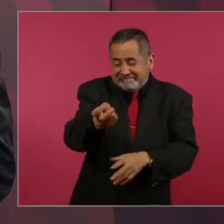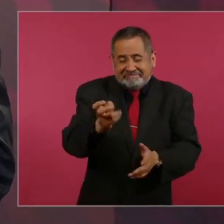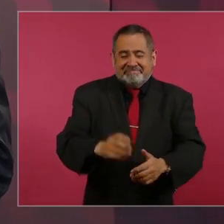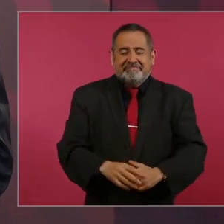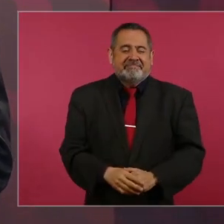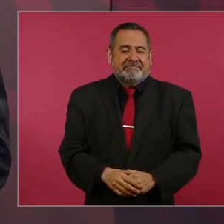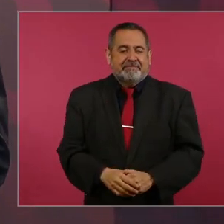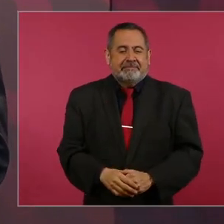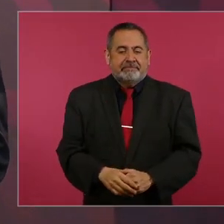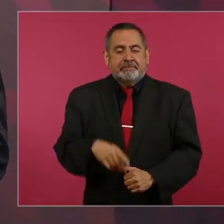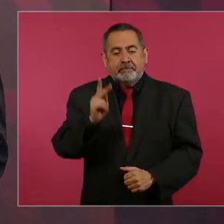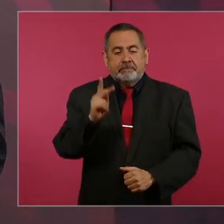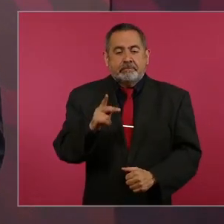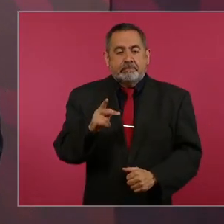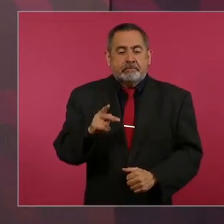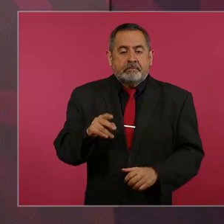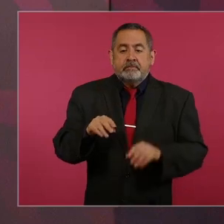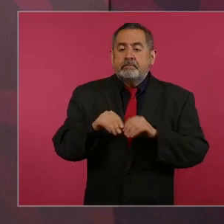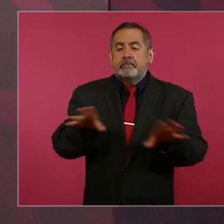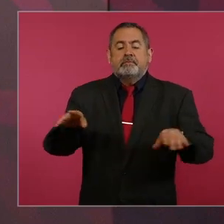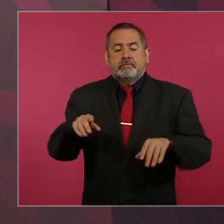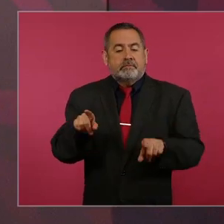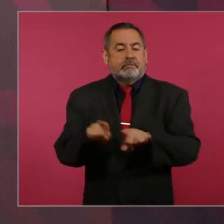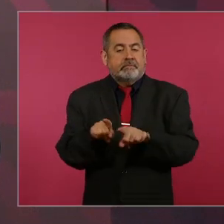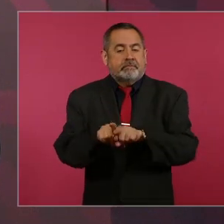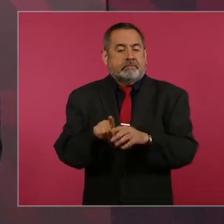Pero se dio a conocer también